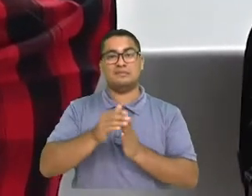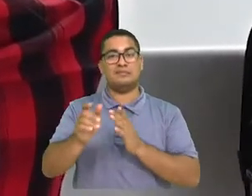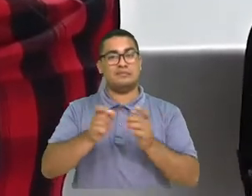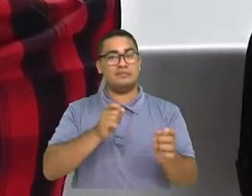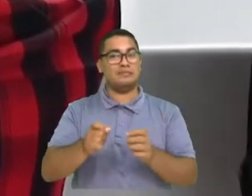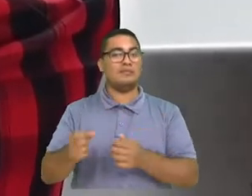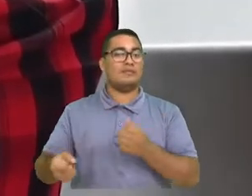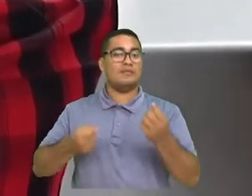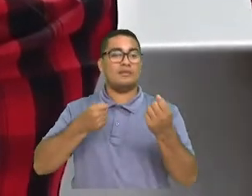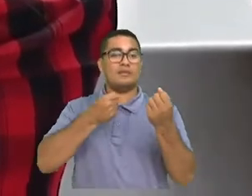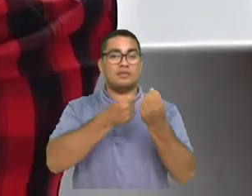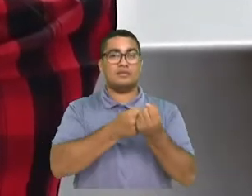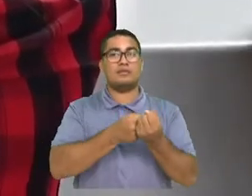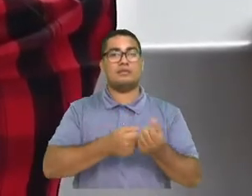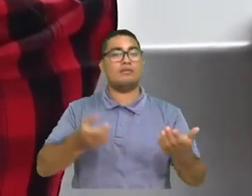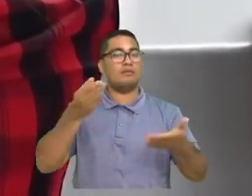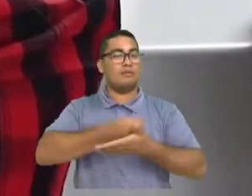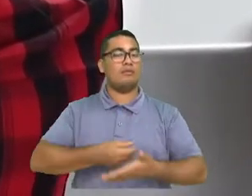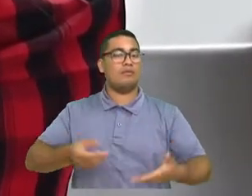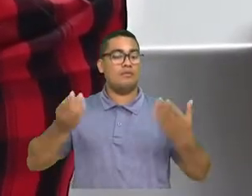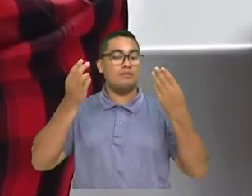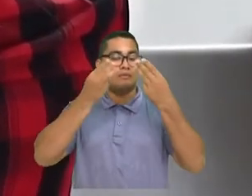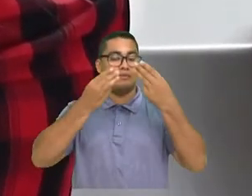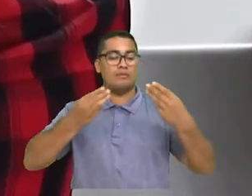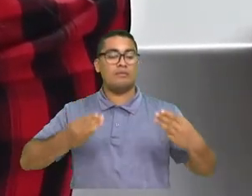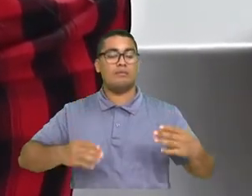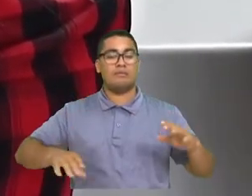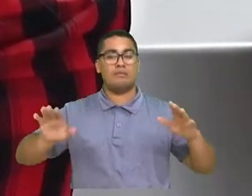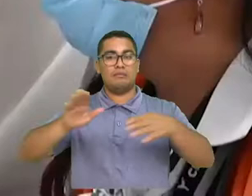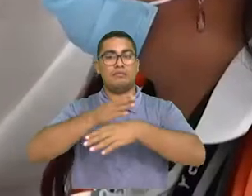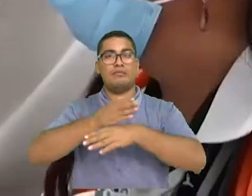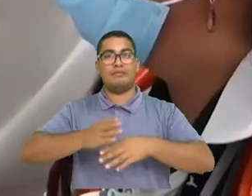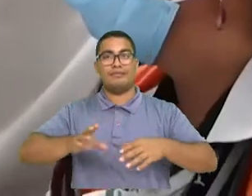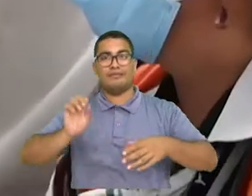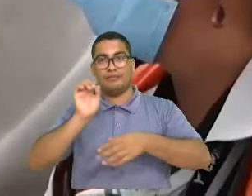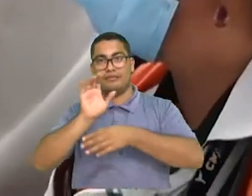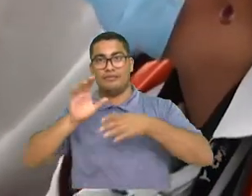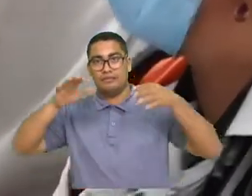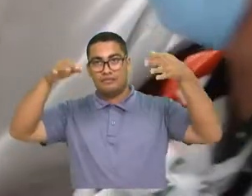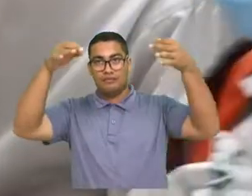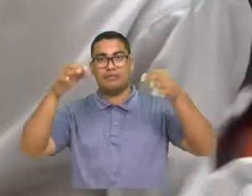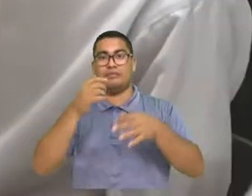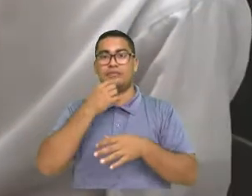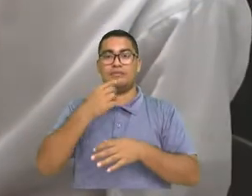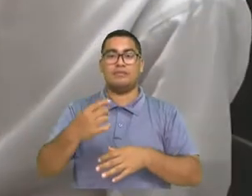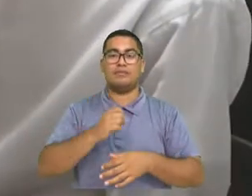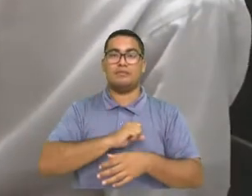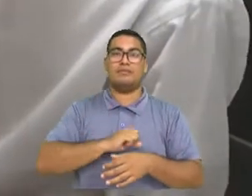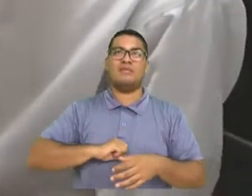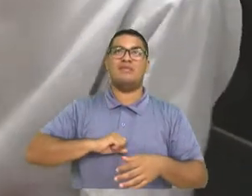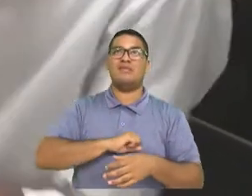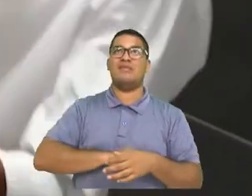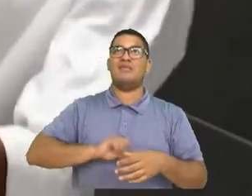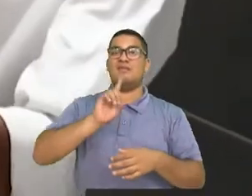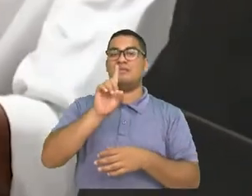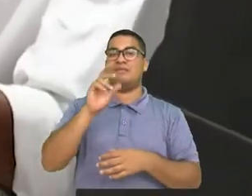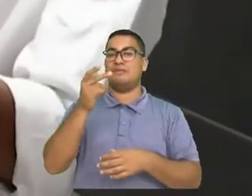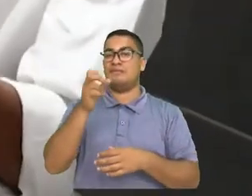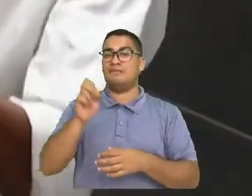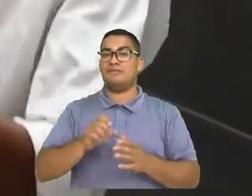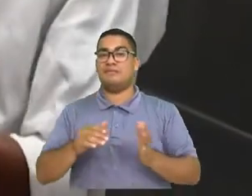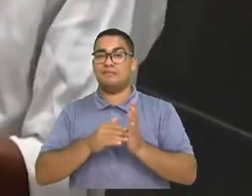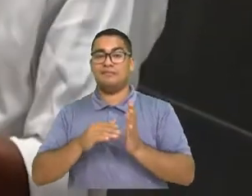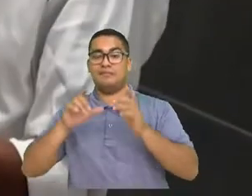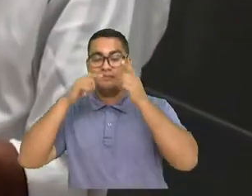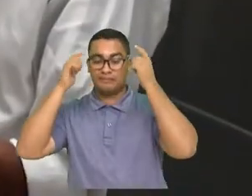financiero para equipos médicos como rayos X, ultrasonido y 180.000 mascarillas. En el informe 20 del